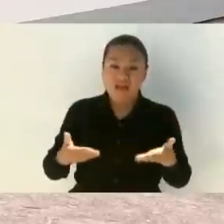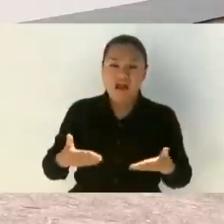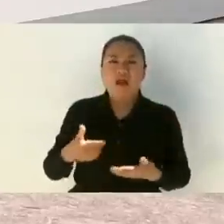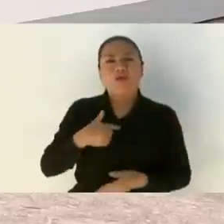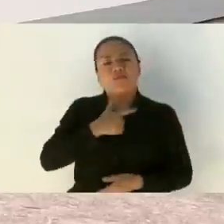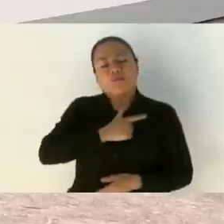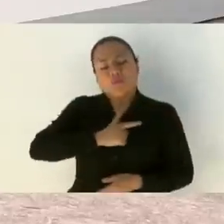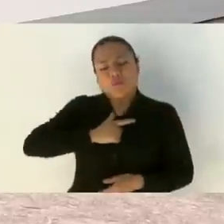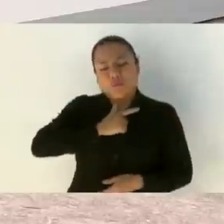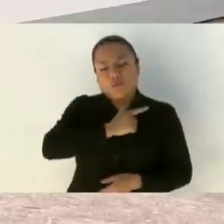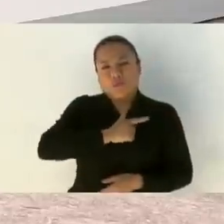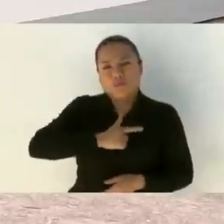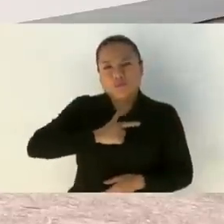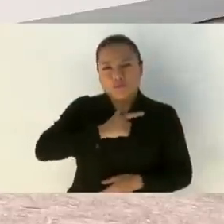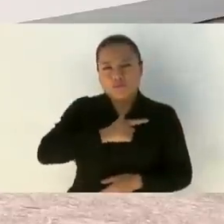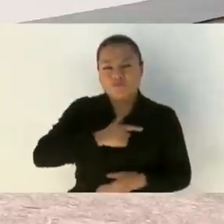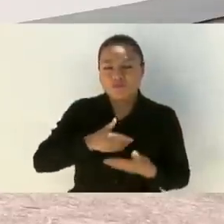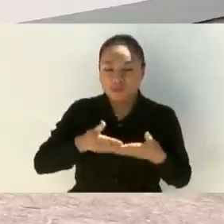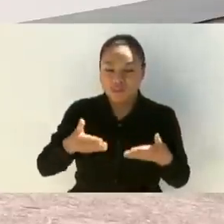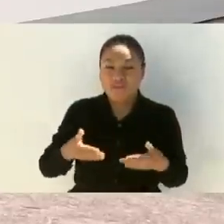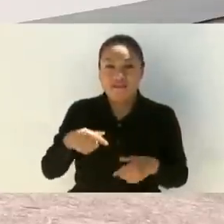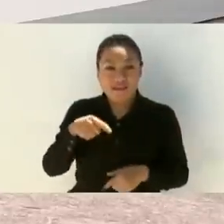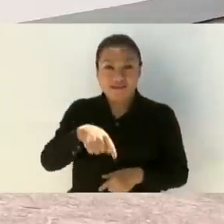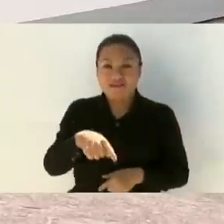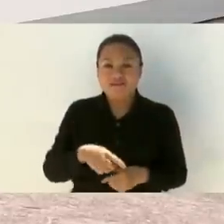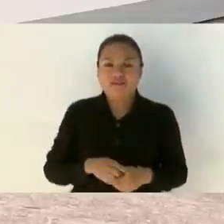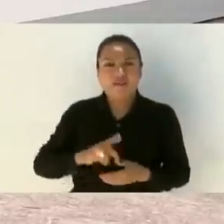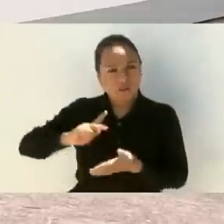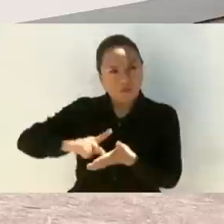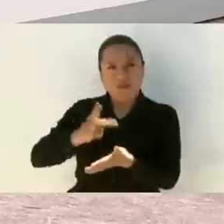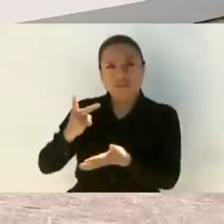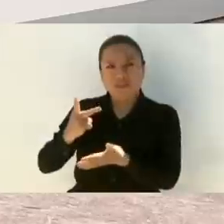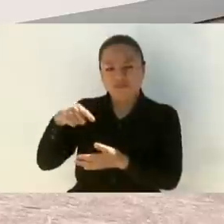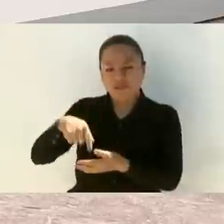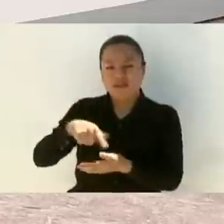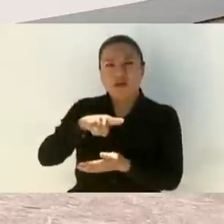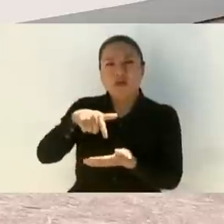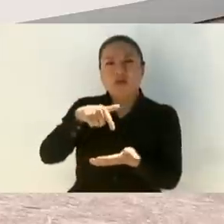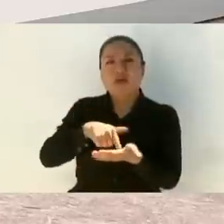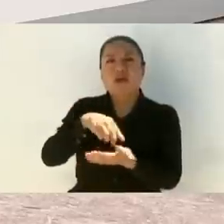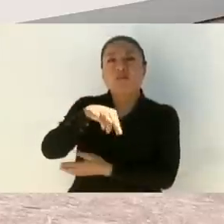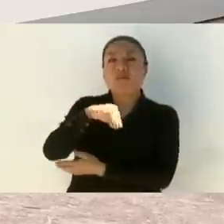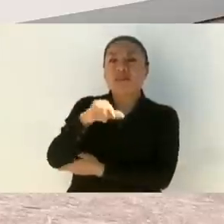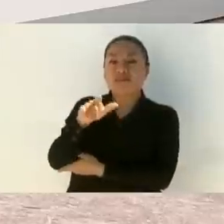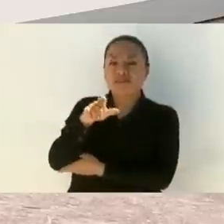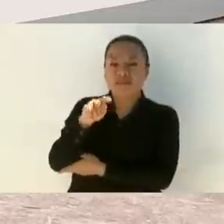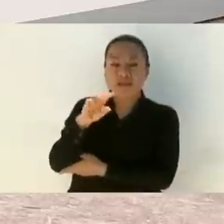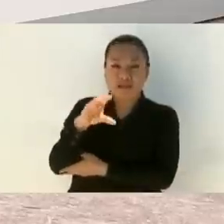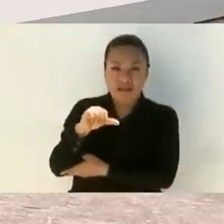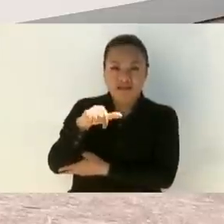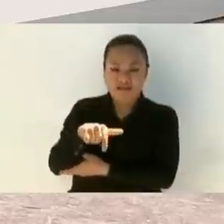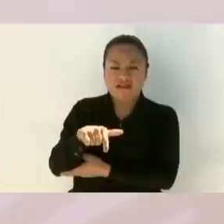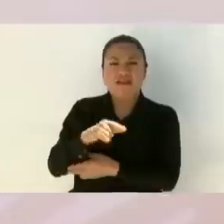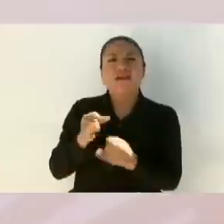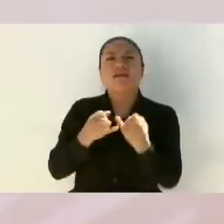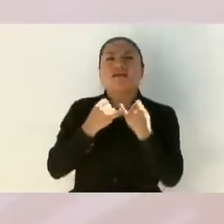gusto estar de nuevo en la Mixteca, en la inauguración